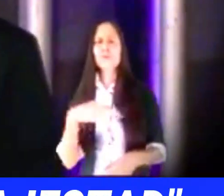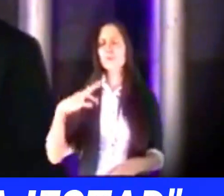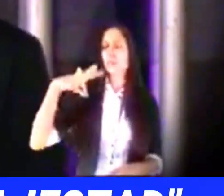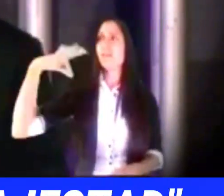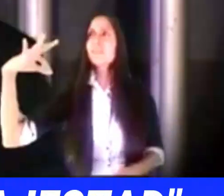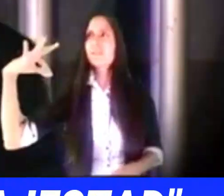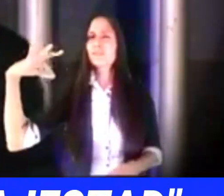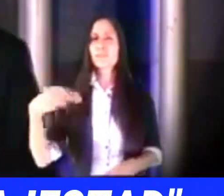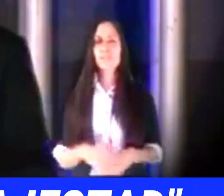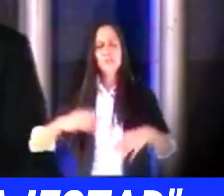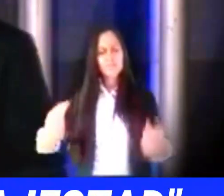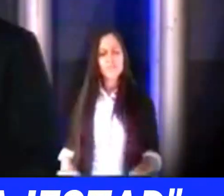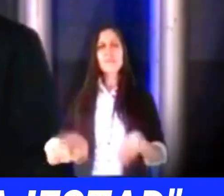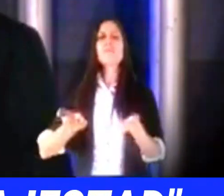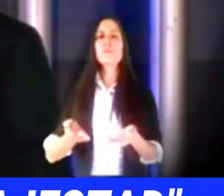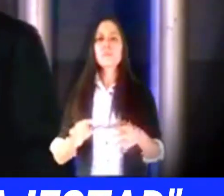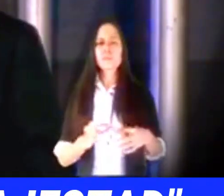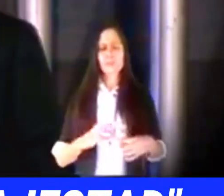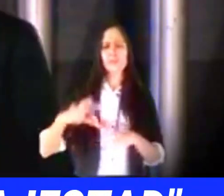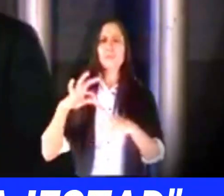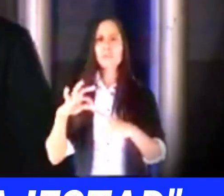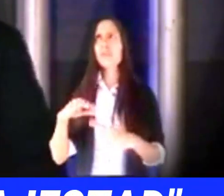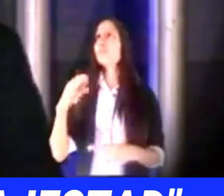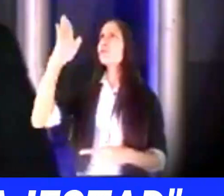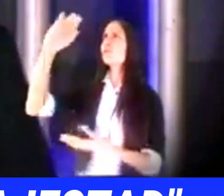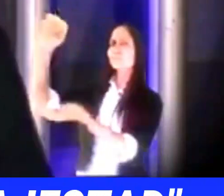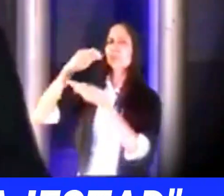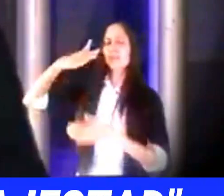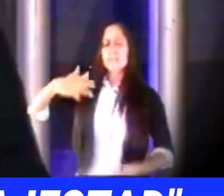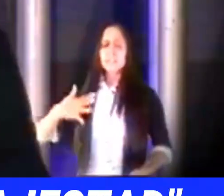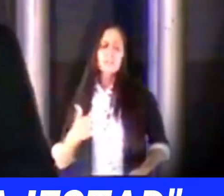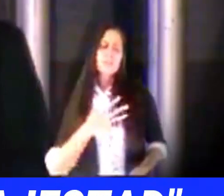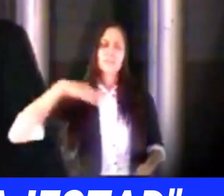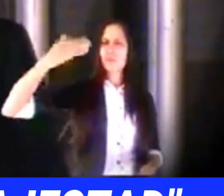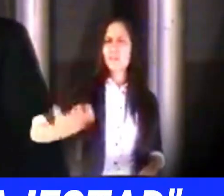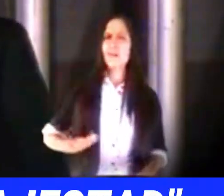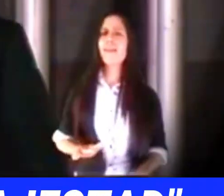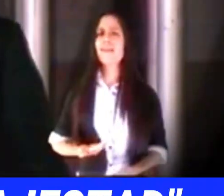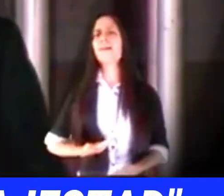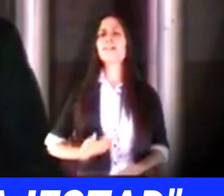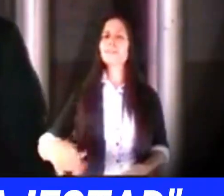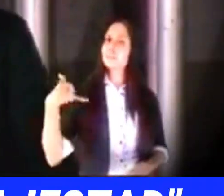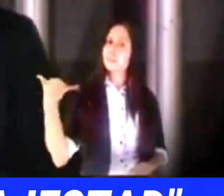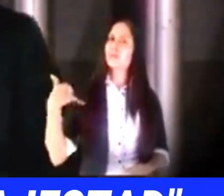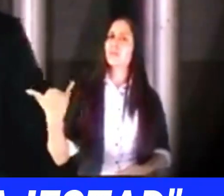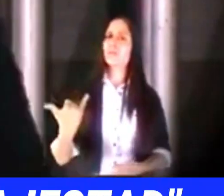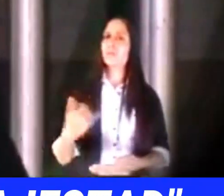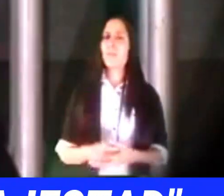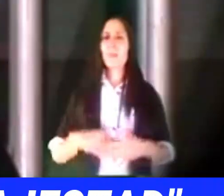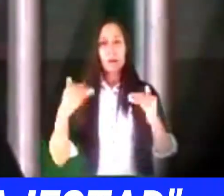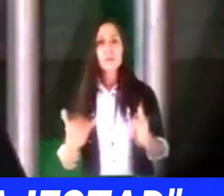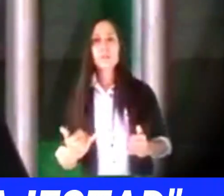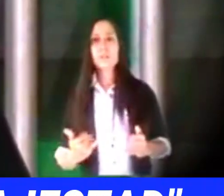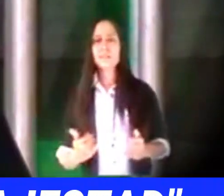gracia y la unción de Dios en nuestras vidas. Por eso, mis amados jóvenes, hoy estamos